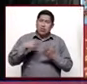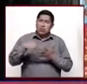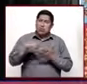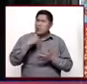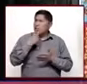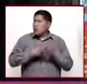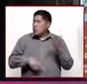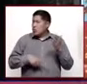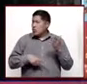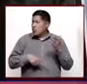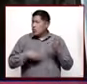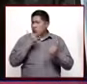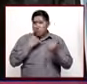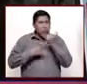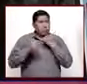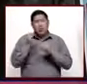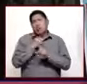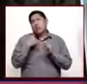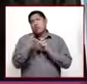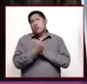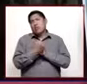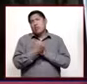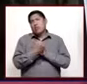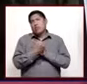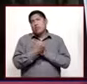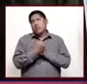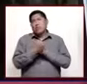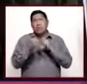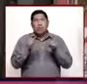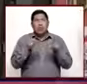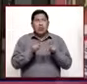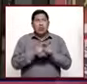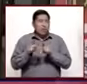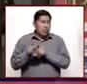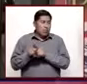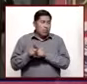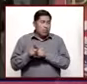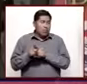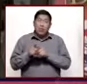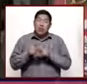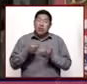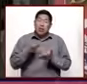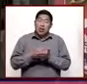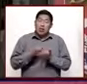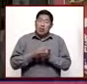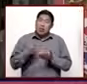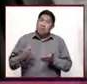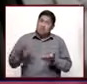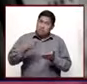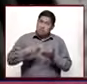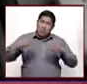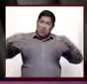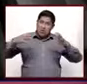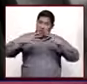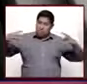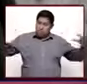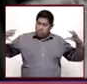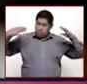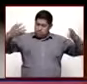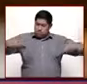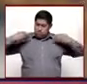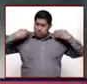justamente que los medios impresos continúen trabajando. Y además de todo esto, la inversión que han hecho en la rotativa para